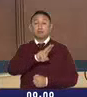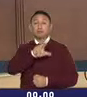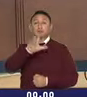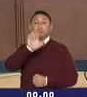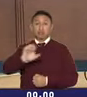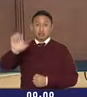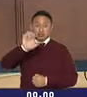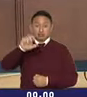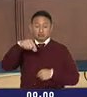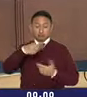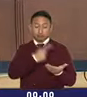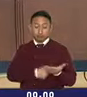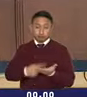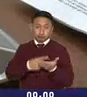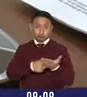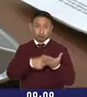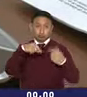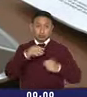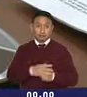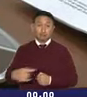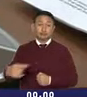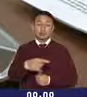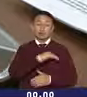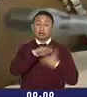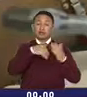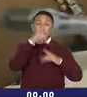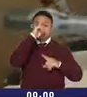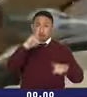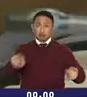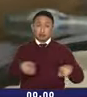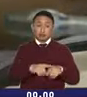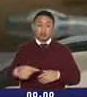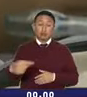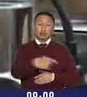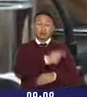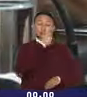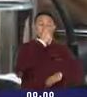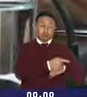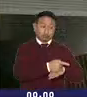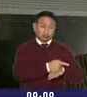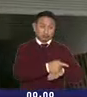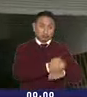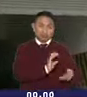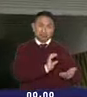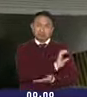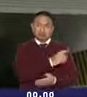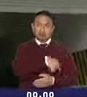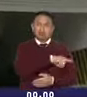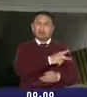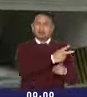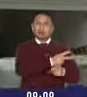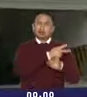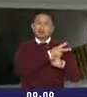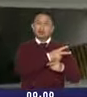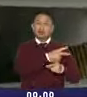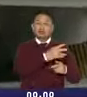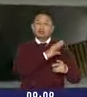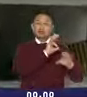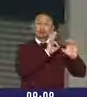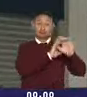enero, en sesión de pleno, declarar por unanimidad el incumplimiento deliberado y sistemático por parte del Consejo de